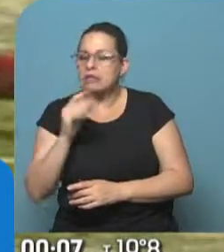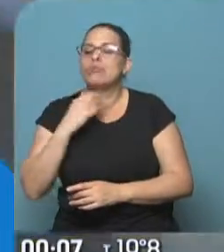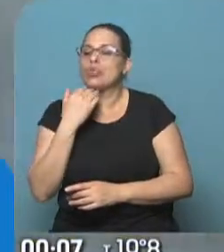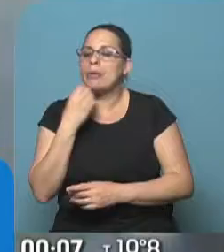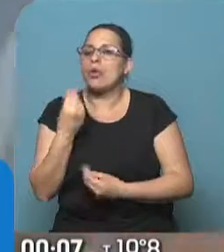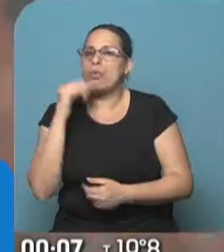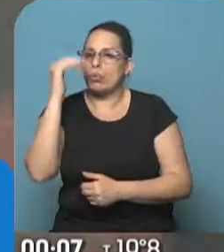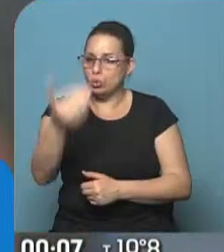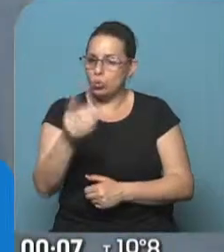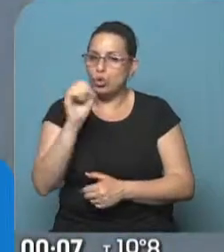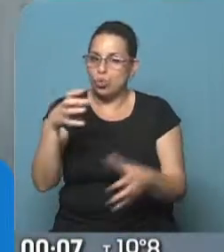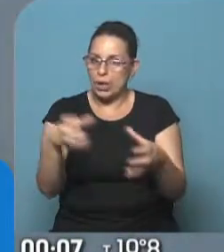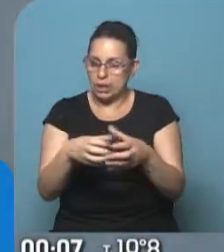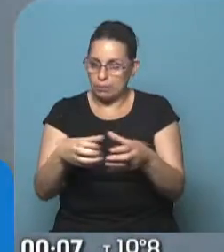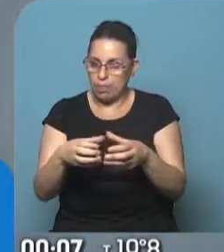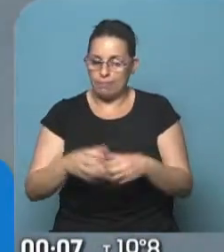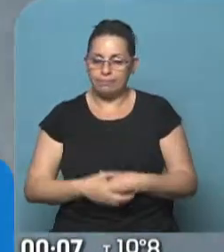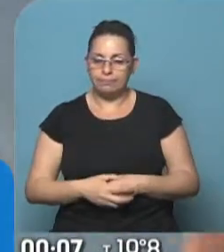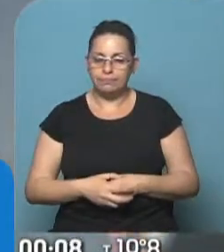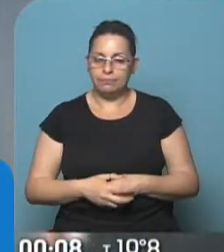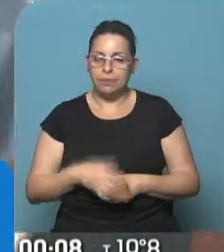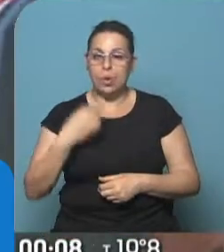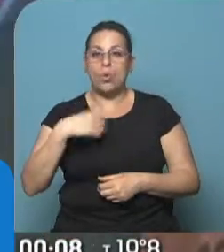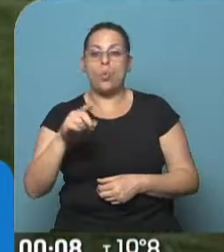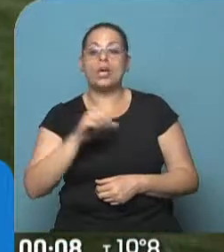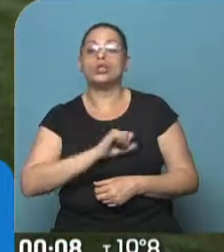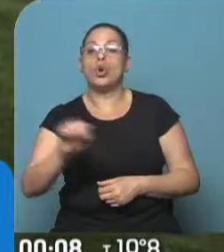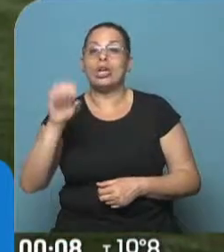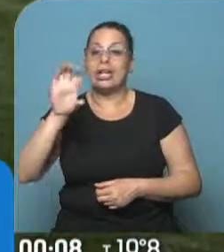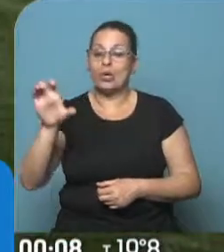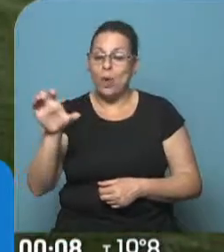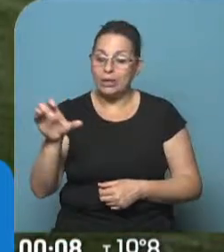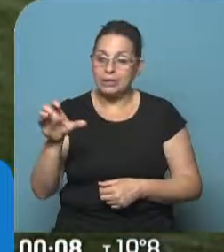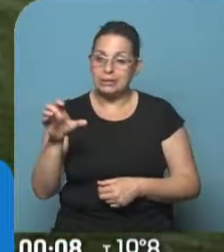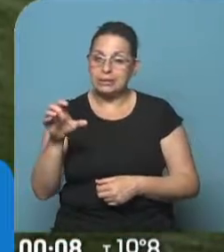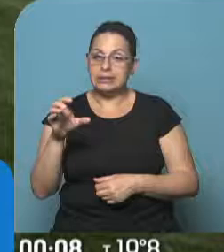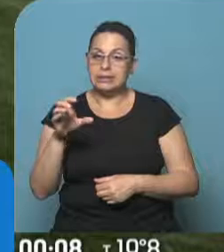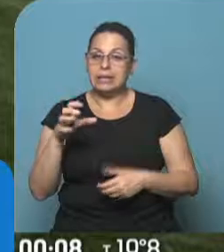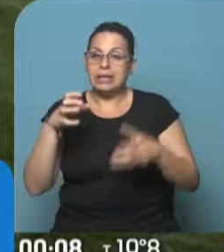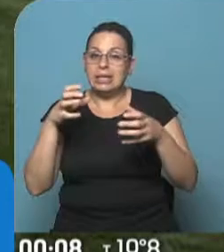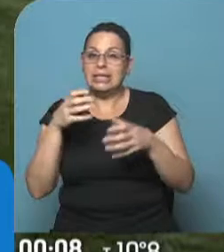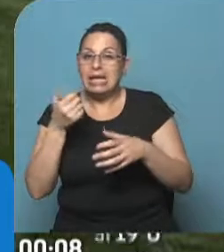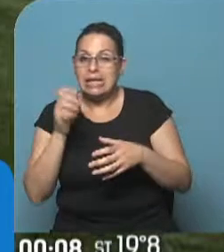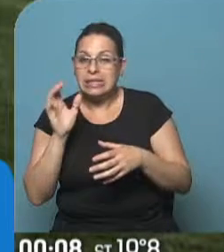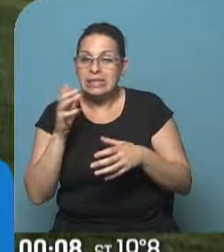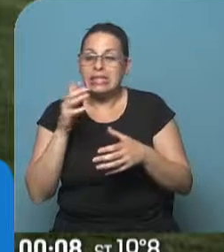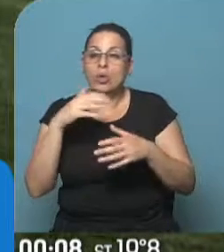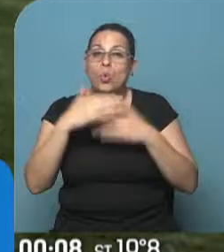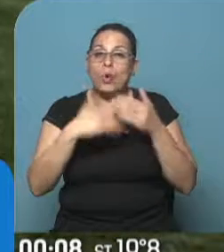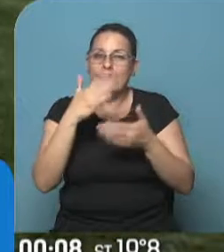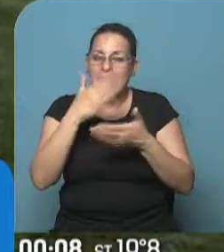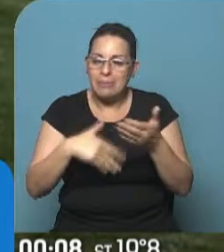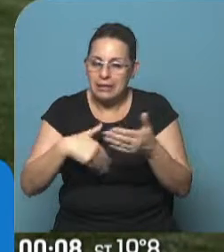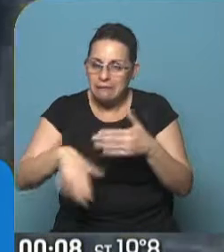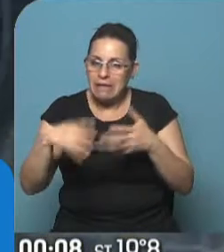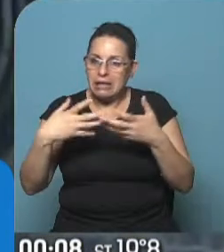futuro de un equipo. Cuando hizo el gol, Ecuador estuvo a punto de renunciar la mitad de estos protagonistas